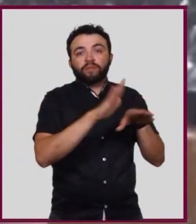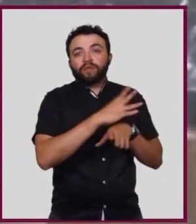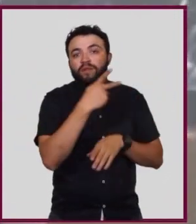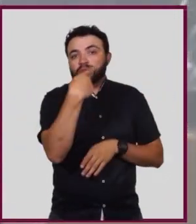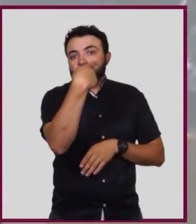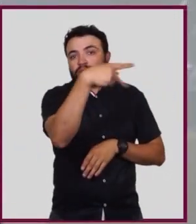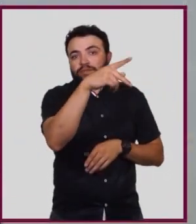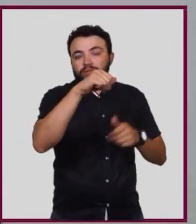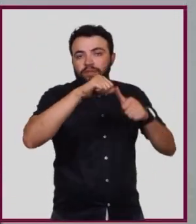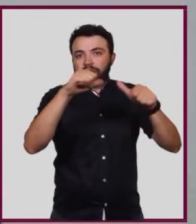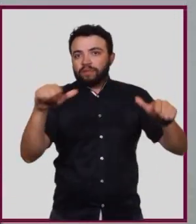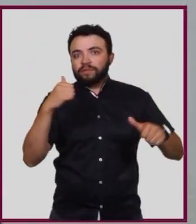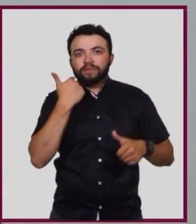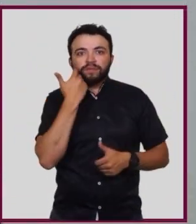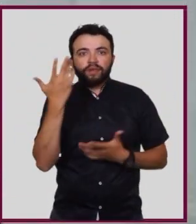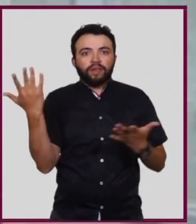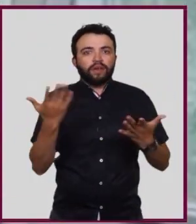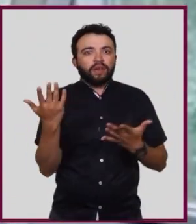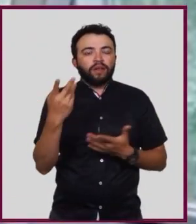que sean